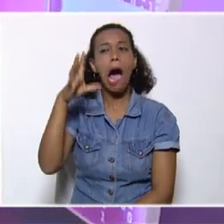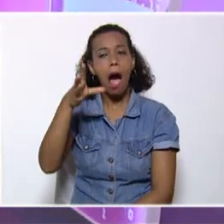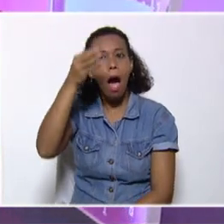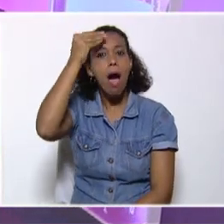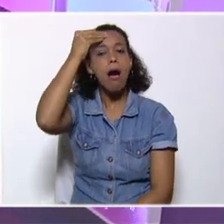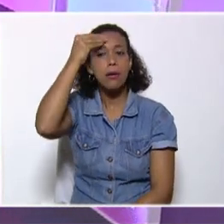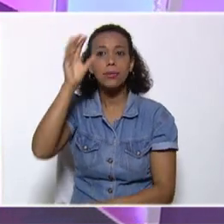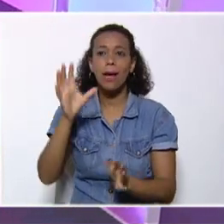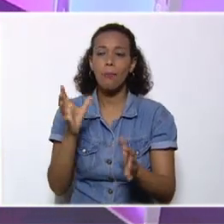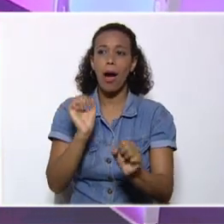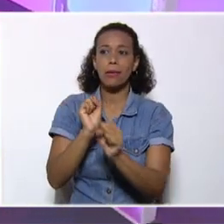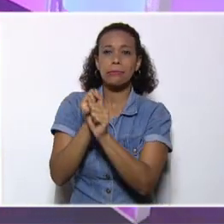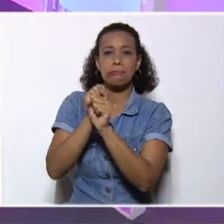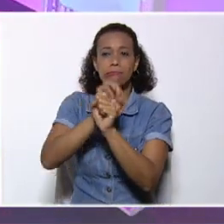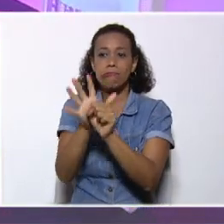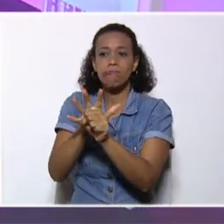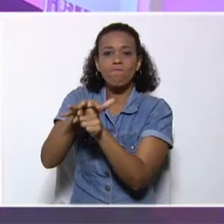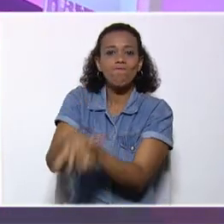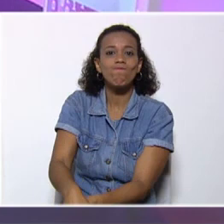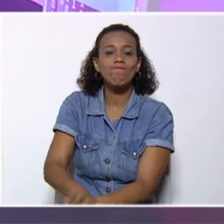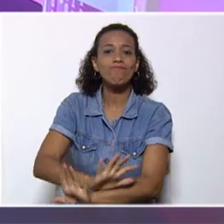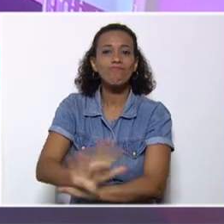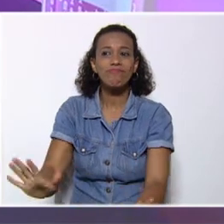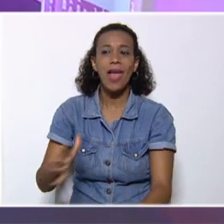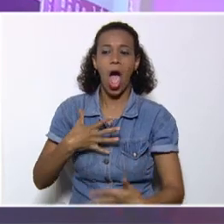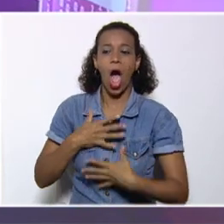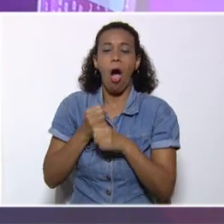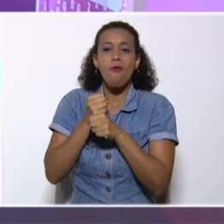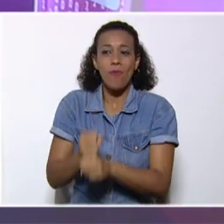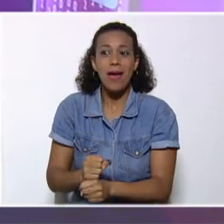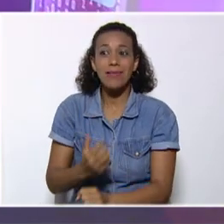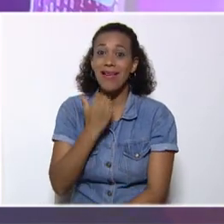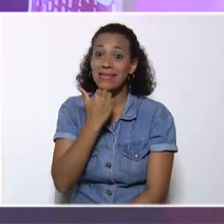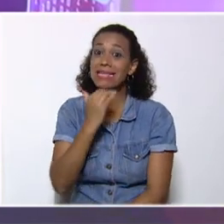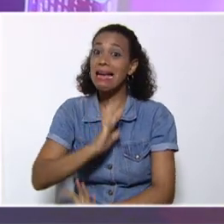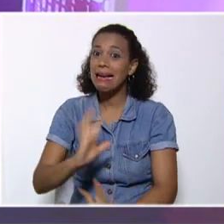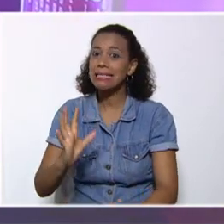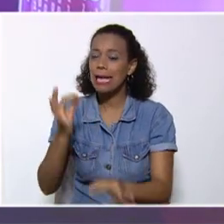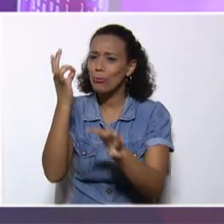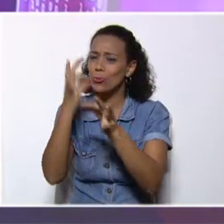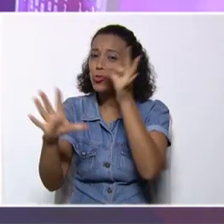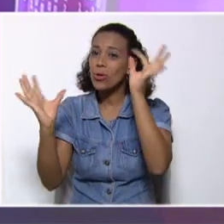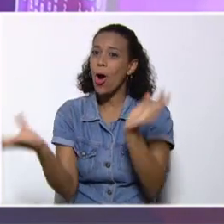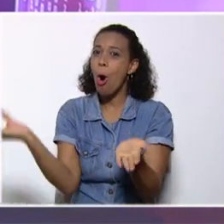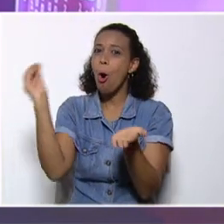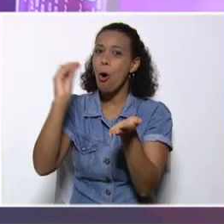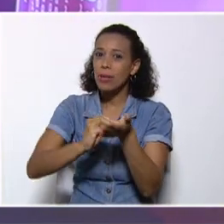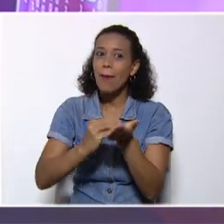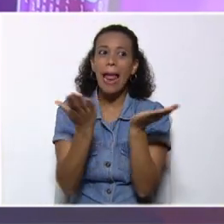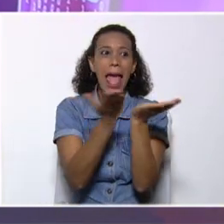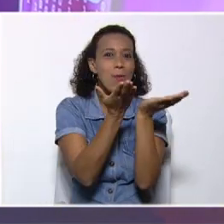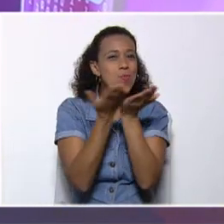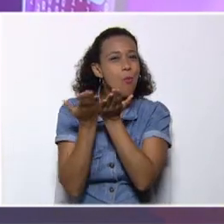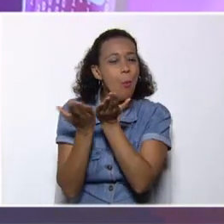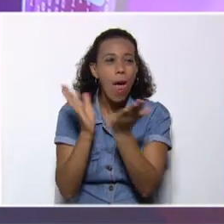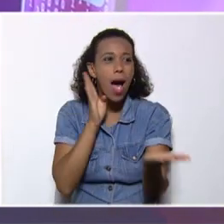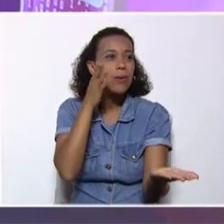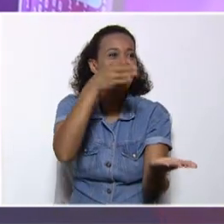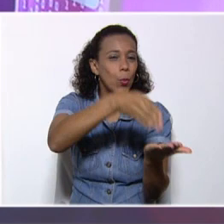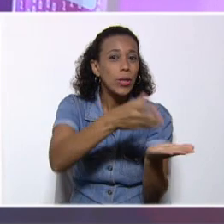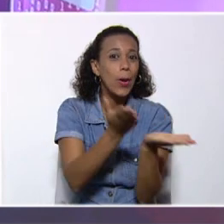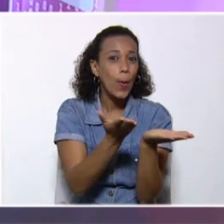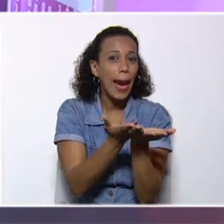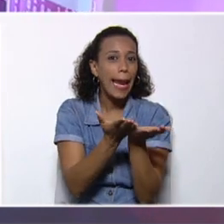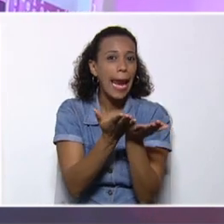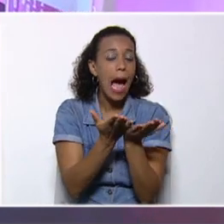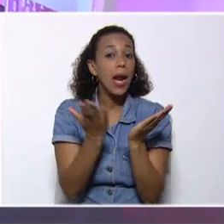familia, estamos venciendo al COVID-19 y confiamos en que muy pronto vamos a estar regresando a nuestros planteles educativos.